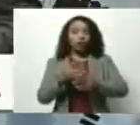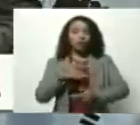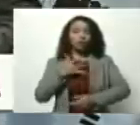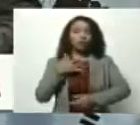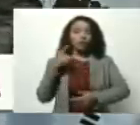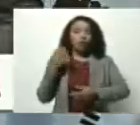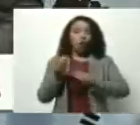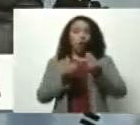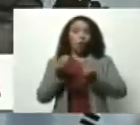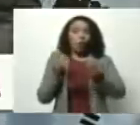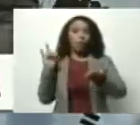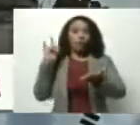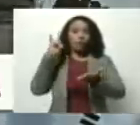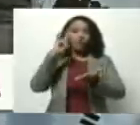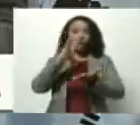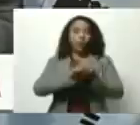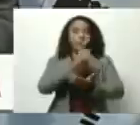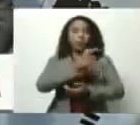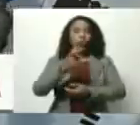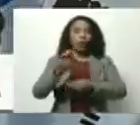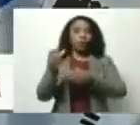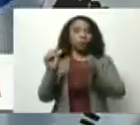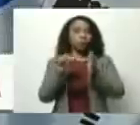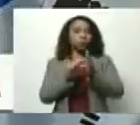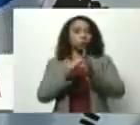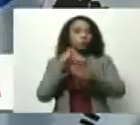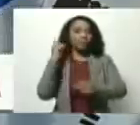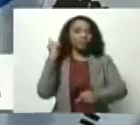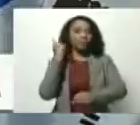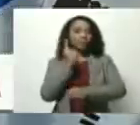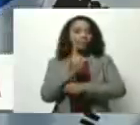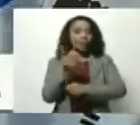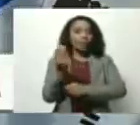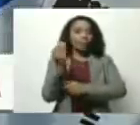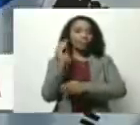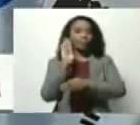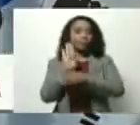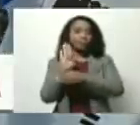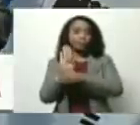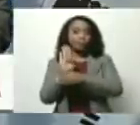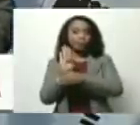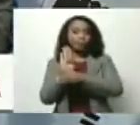aeronáutica civil, donde su deber más bien es resguardar